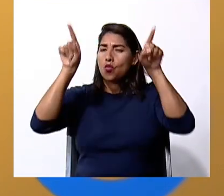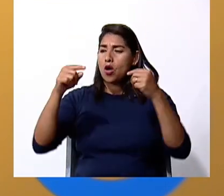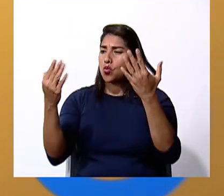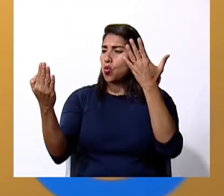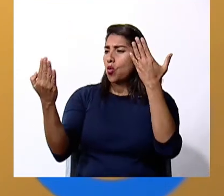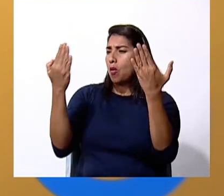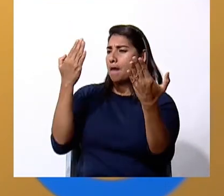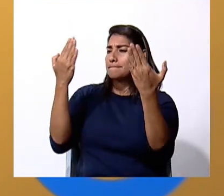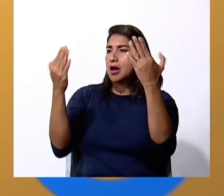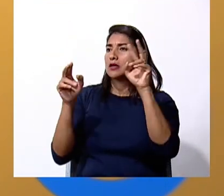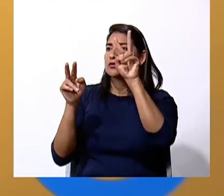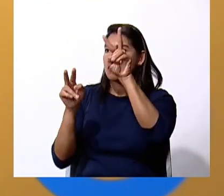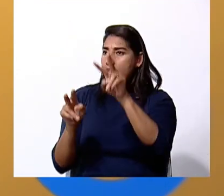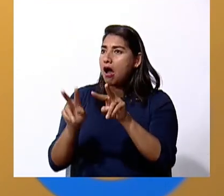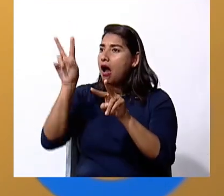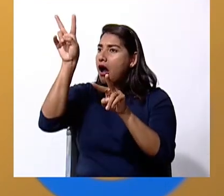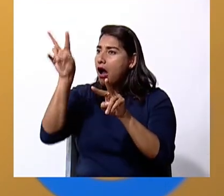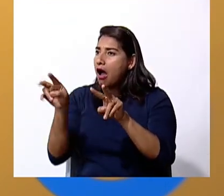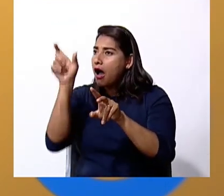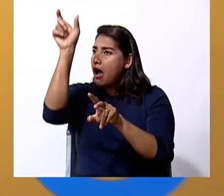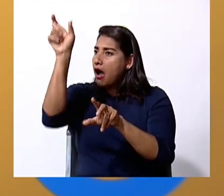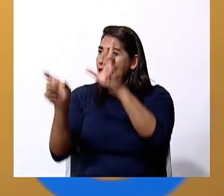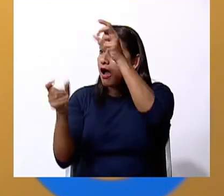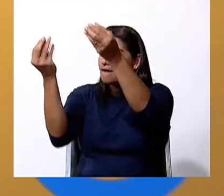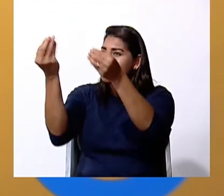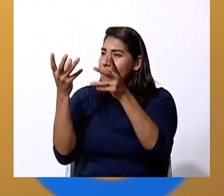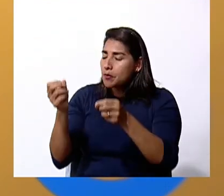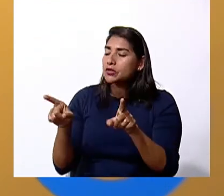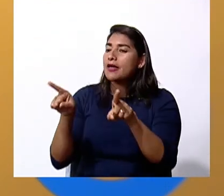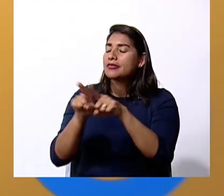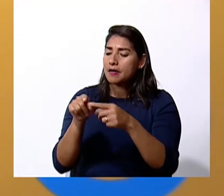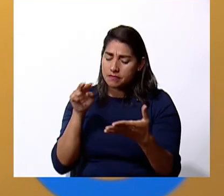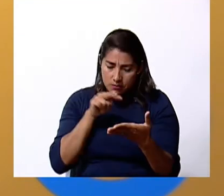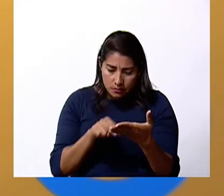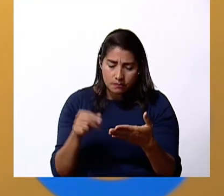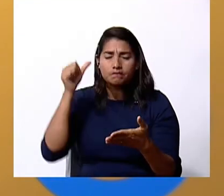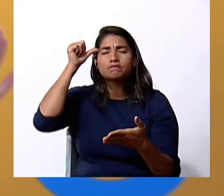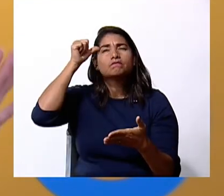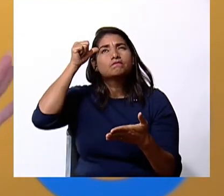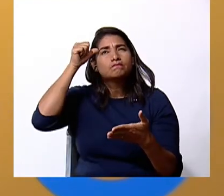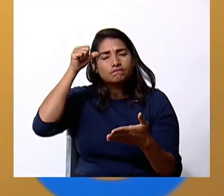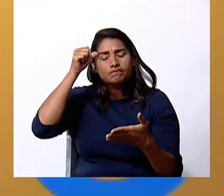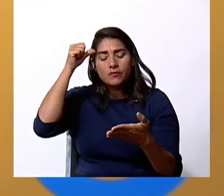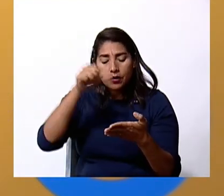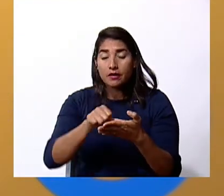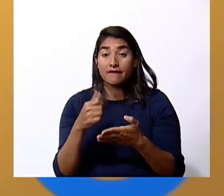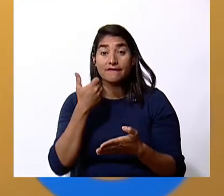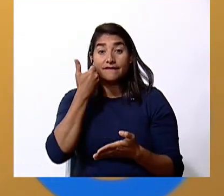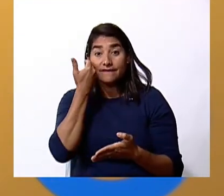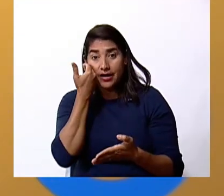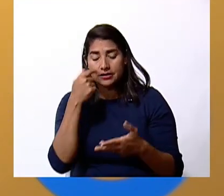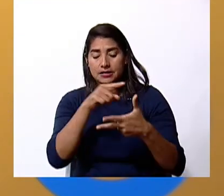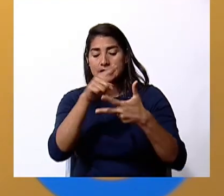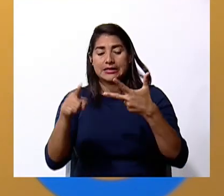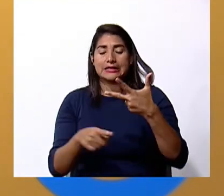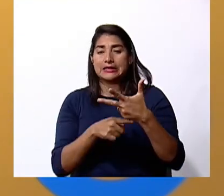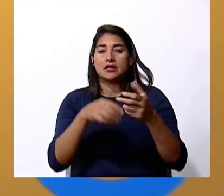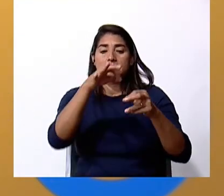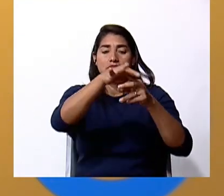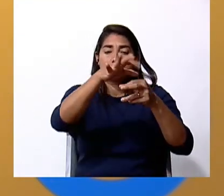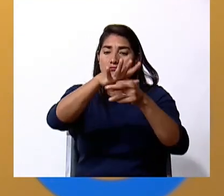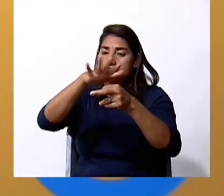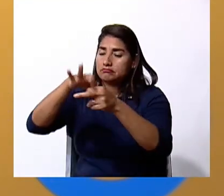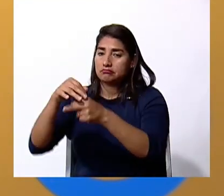que hicimos ahora? Muy bien, con ese cuadro ustedes también van a repasar. Facilísimo, ¿verdad? 3 productos nada